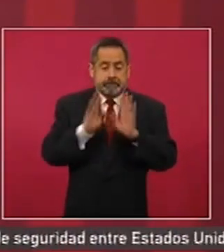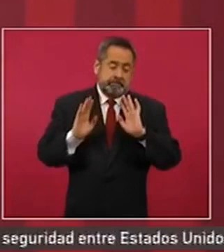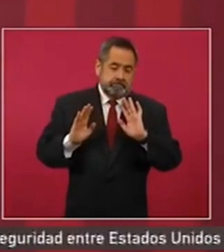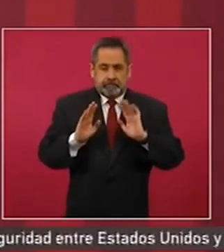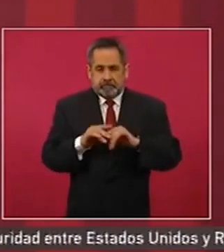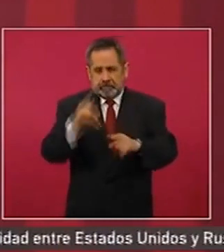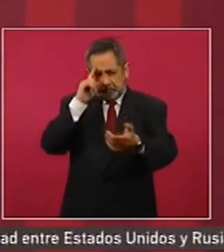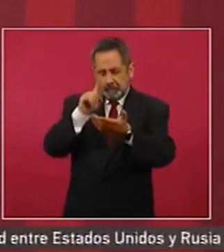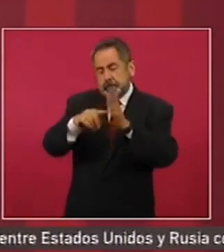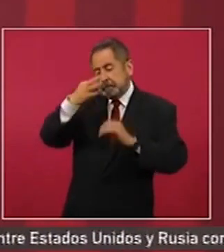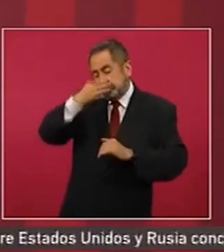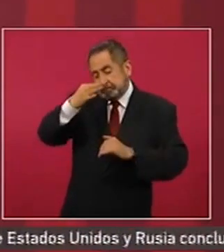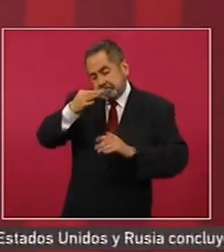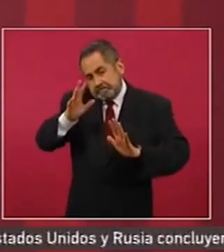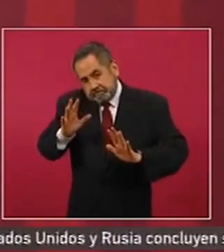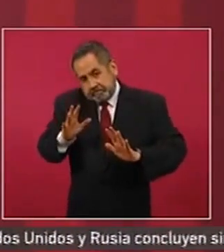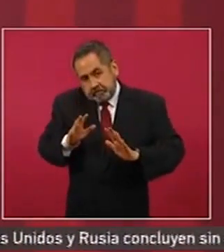pero yo creo que escribe